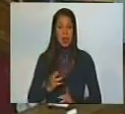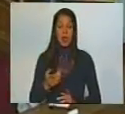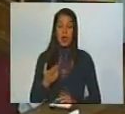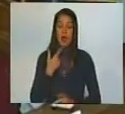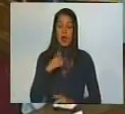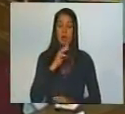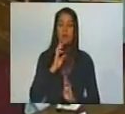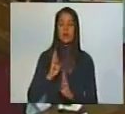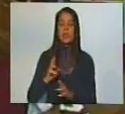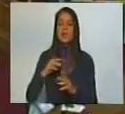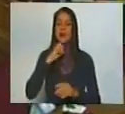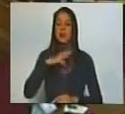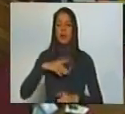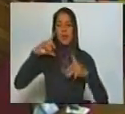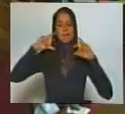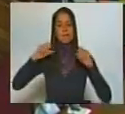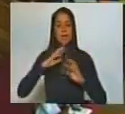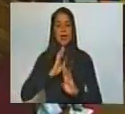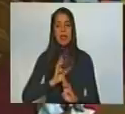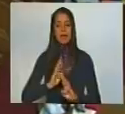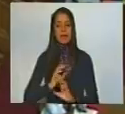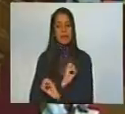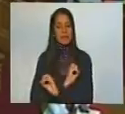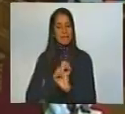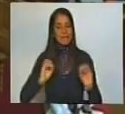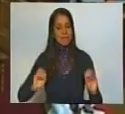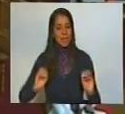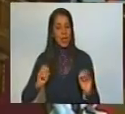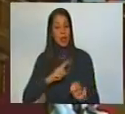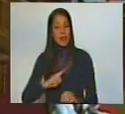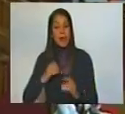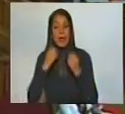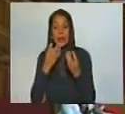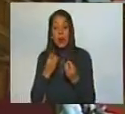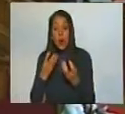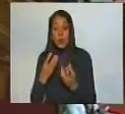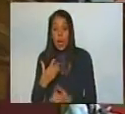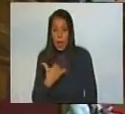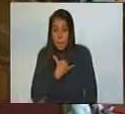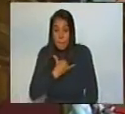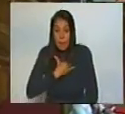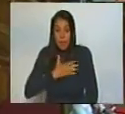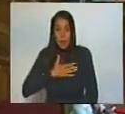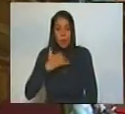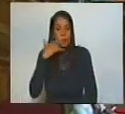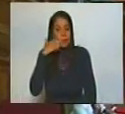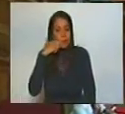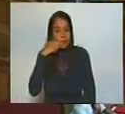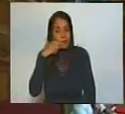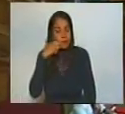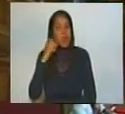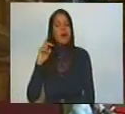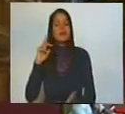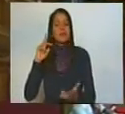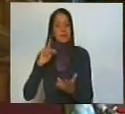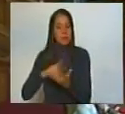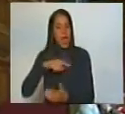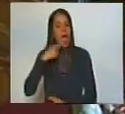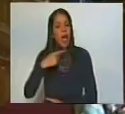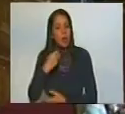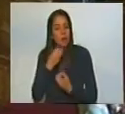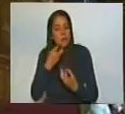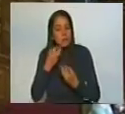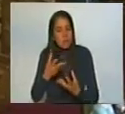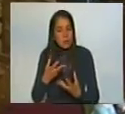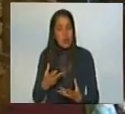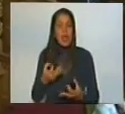nuestros historiadores. Tiene que ser contado por uno de nosotros que vivió ese tiempo, para poder decir